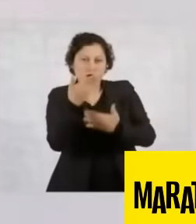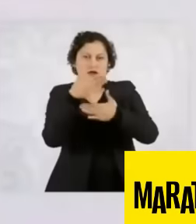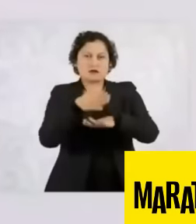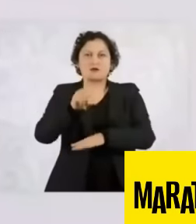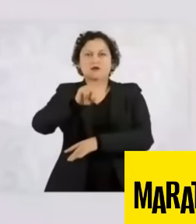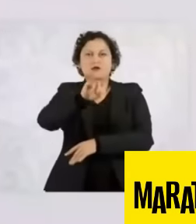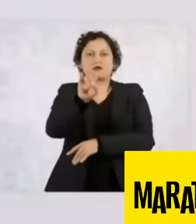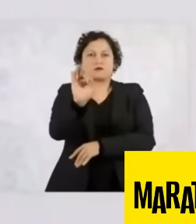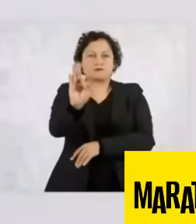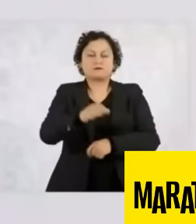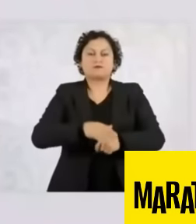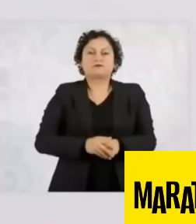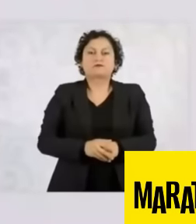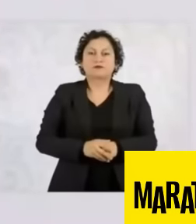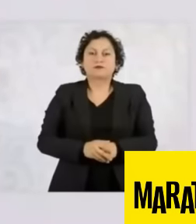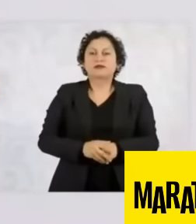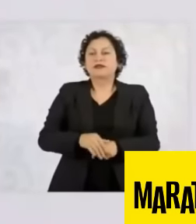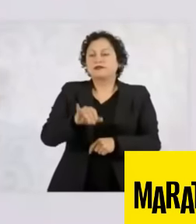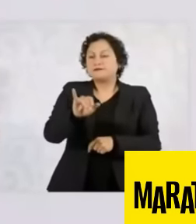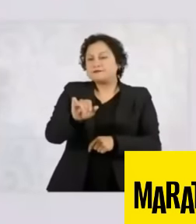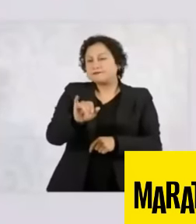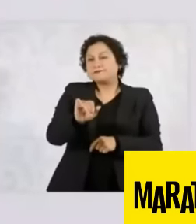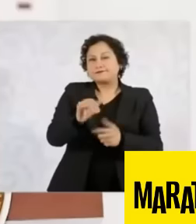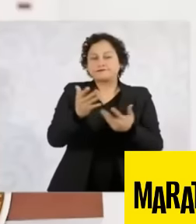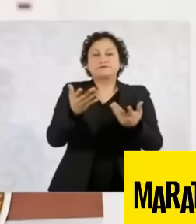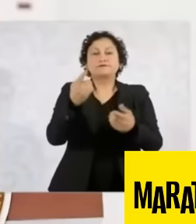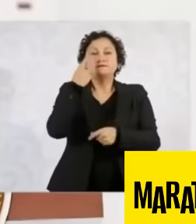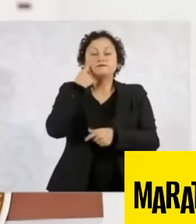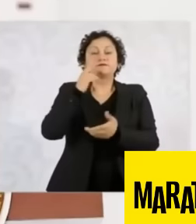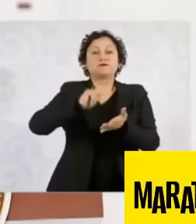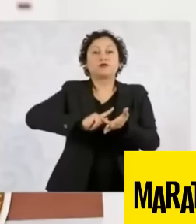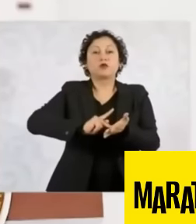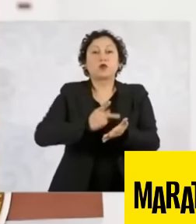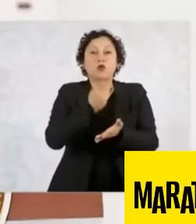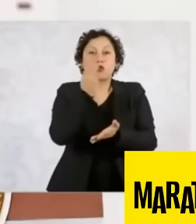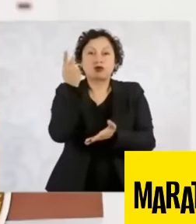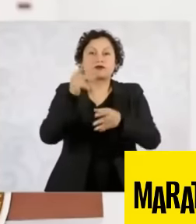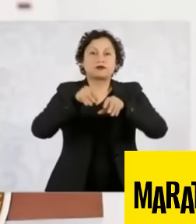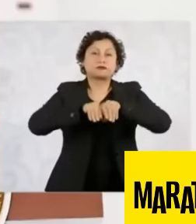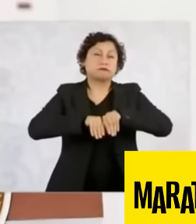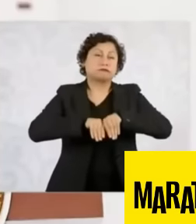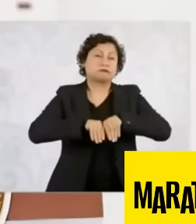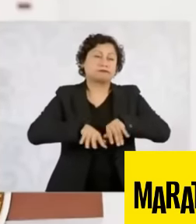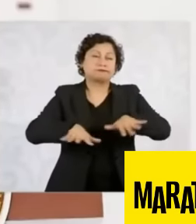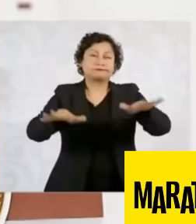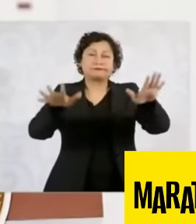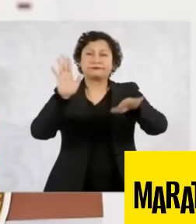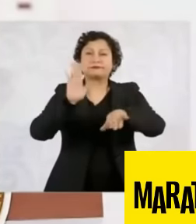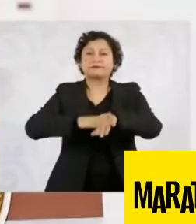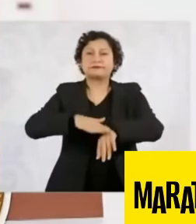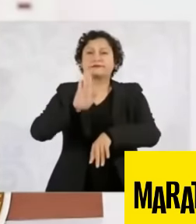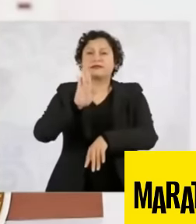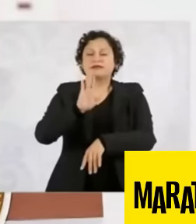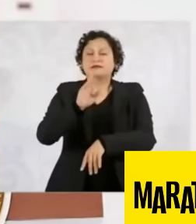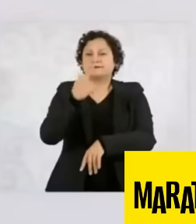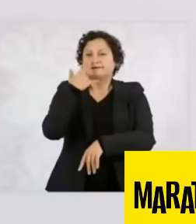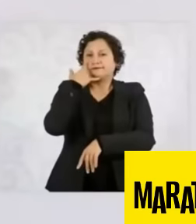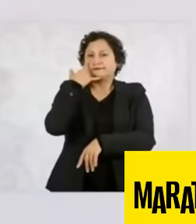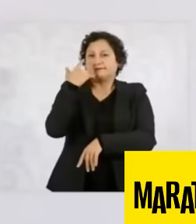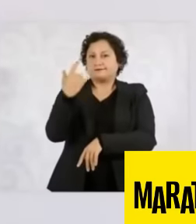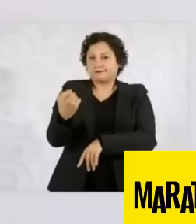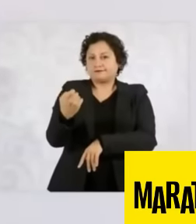ya otra vez hay una campaña curiosamente de García Luna Ya